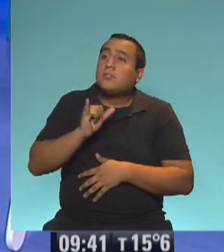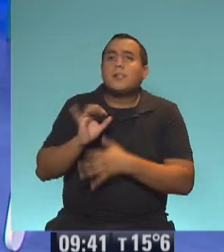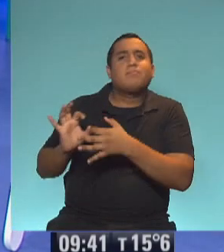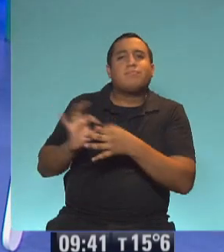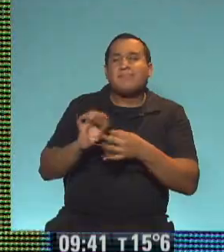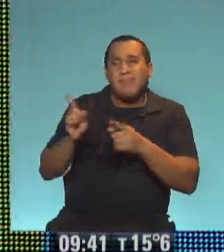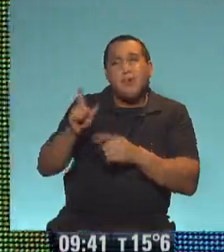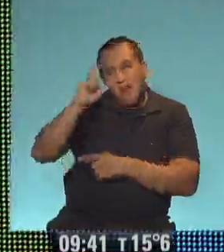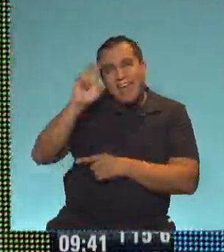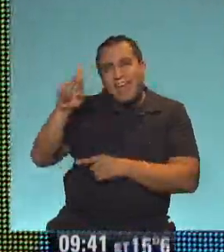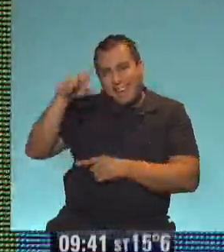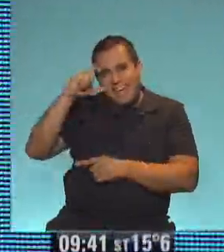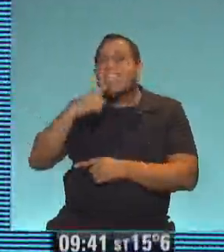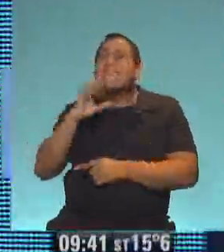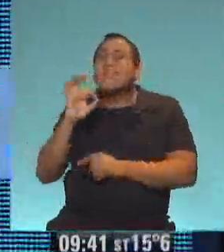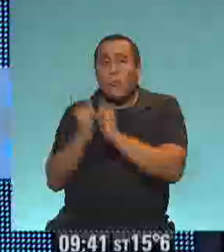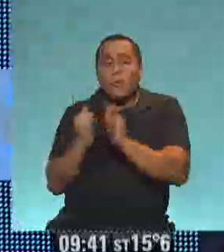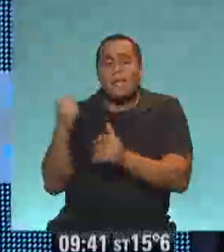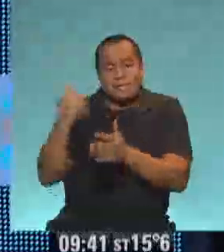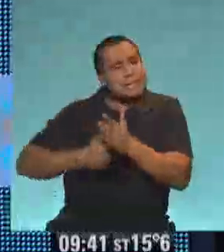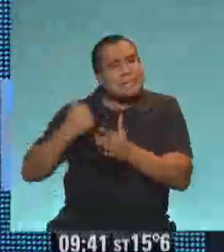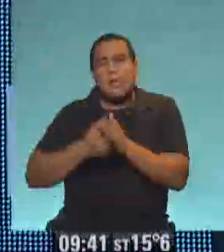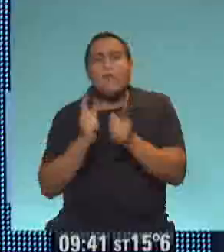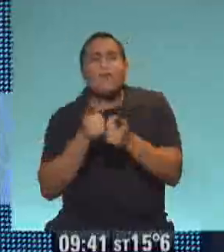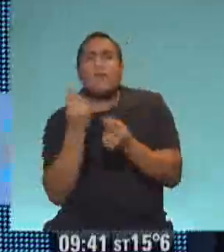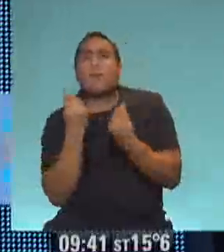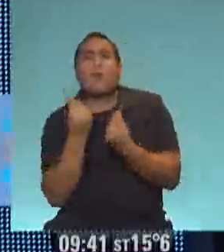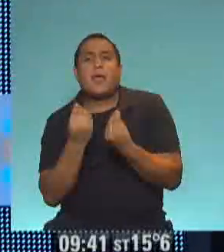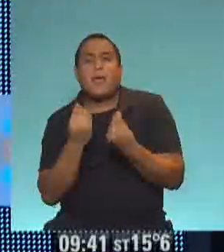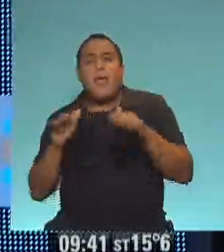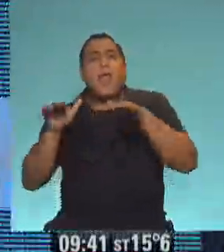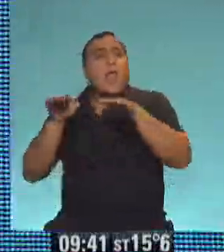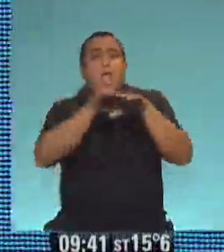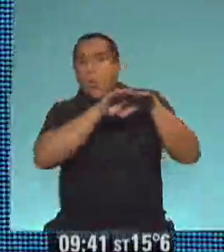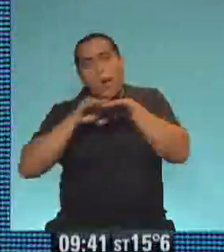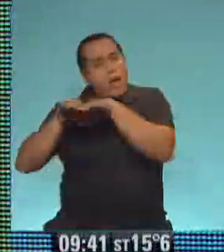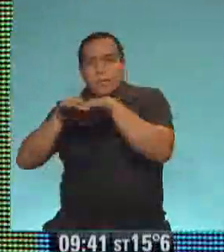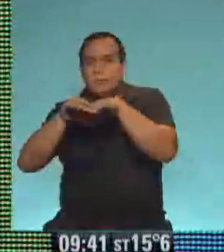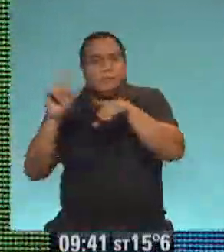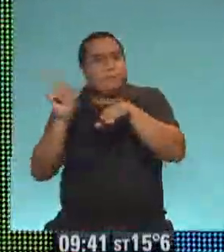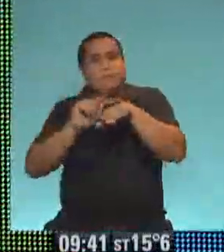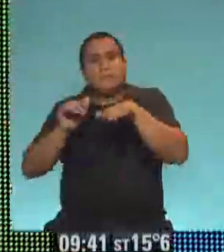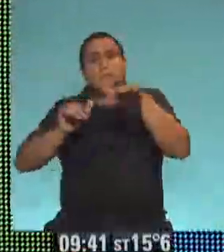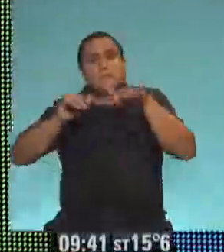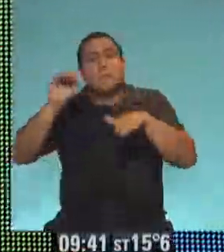Ernesto, es verdad, la lucha continúa porque no siempre hay una paridad en cuanto a al pago del